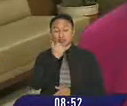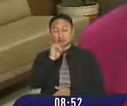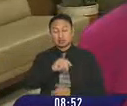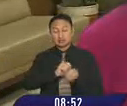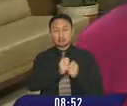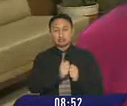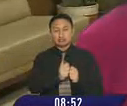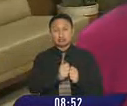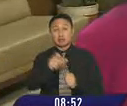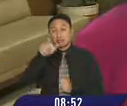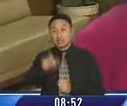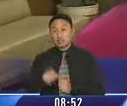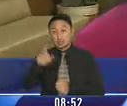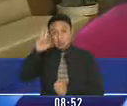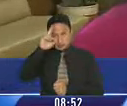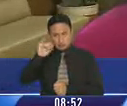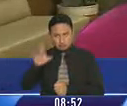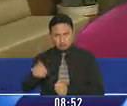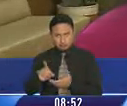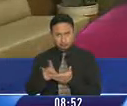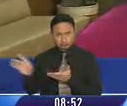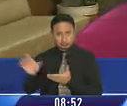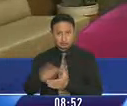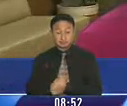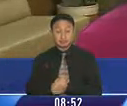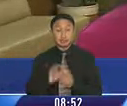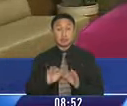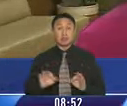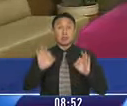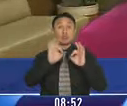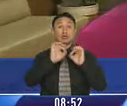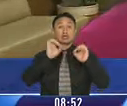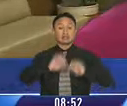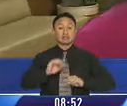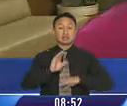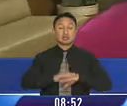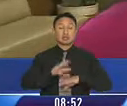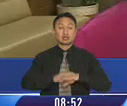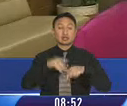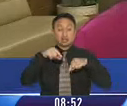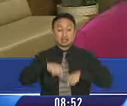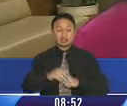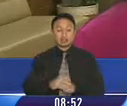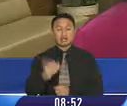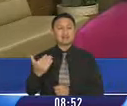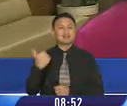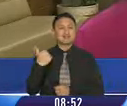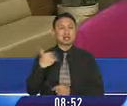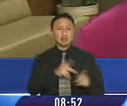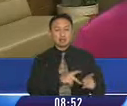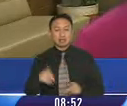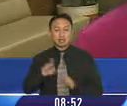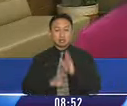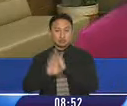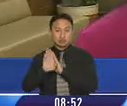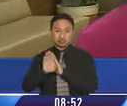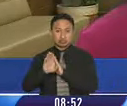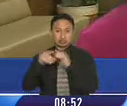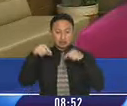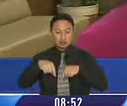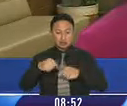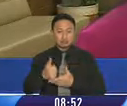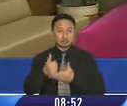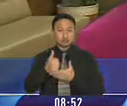eliminar malos elementos y sobre todo lo más importante, esto también es consecuencia del vacío de no tener un plan carrera. Que el plan carrera lo que busca